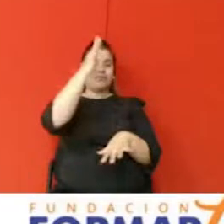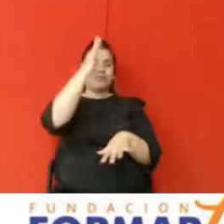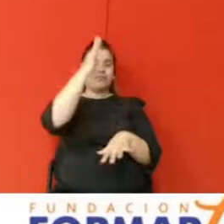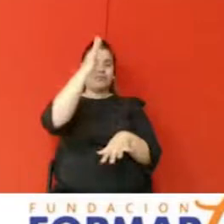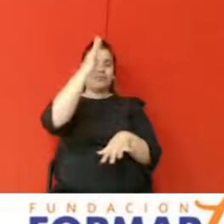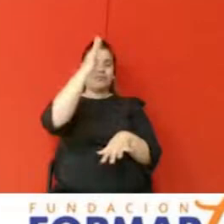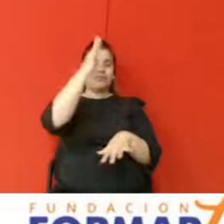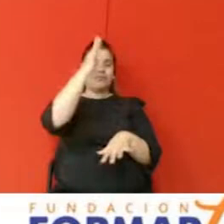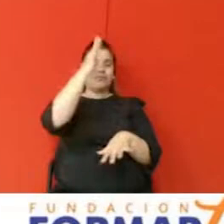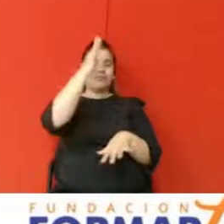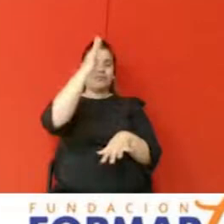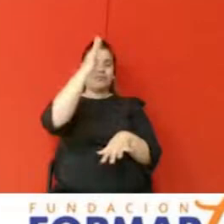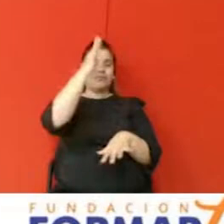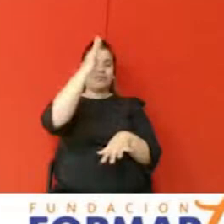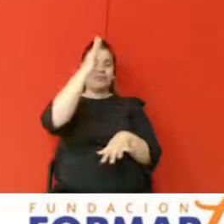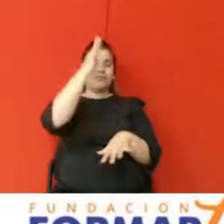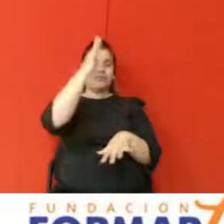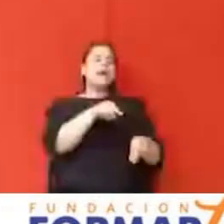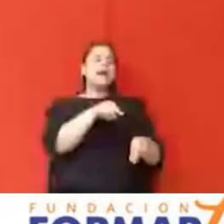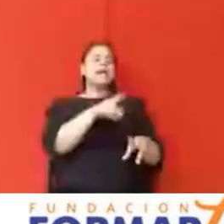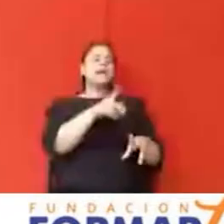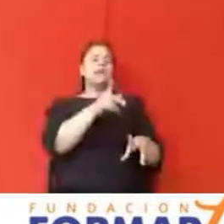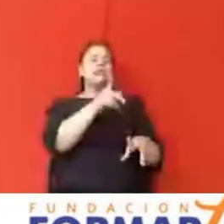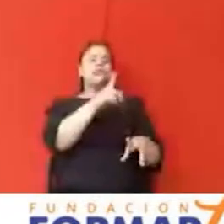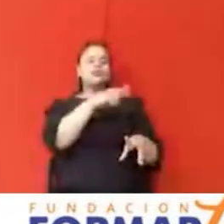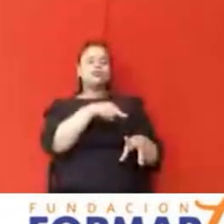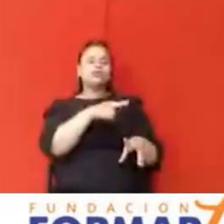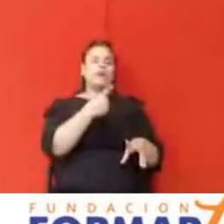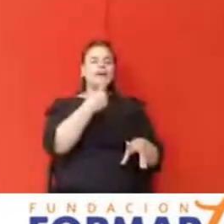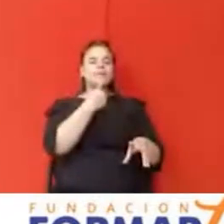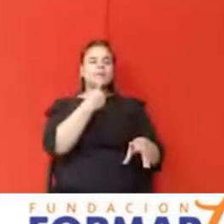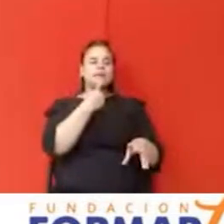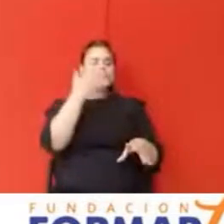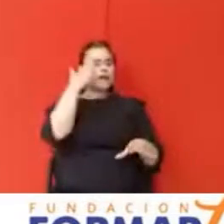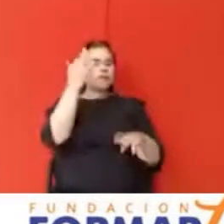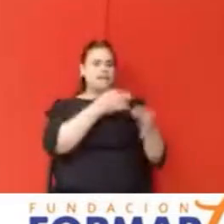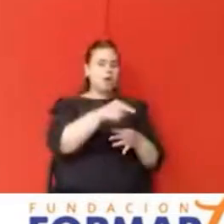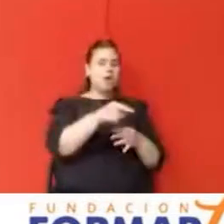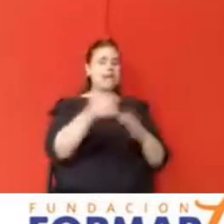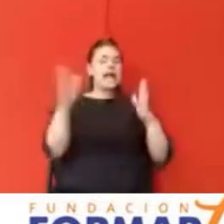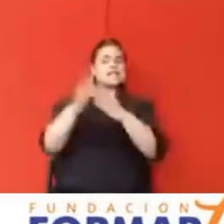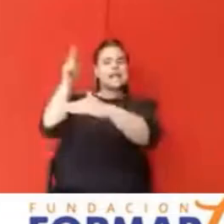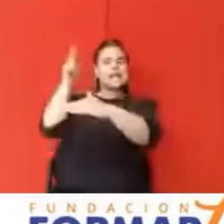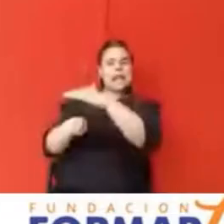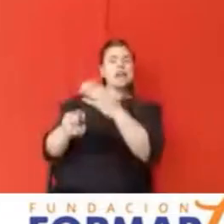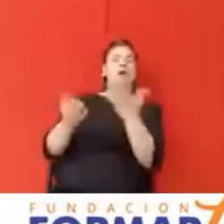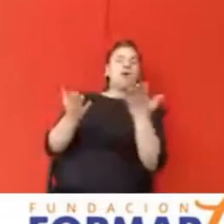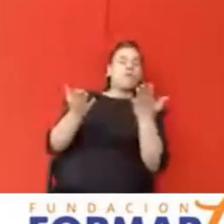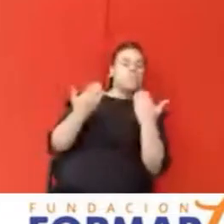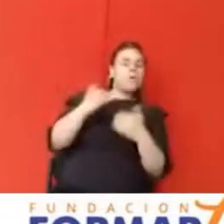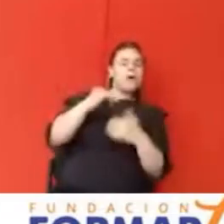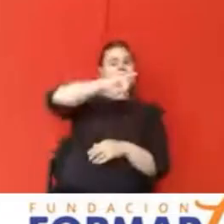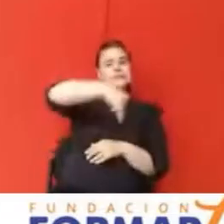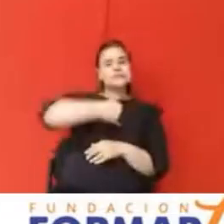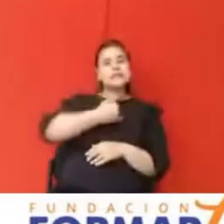eso de hacer una evaluación es examinar completamente todas las condiciones, si se dan todas las condiciones necesarias